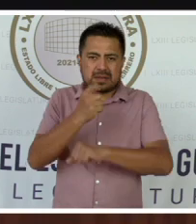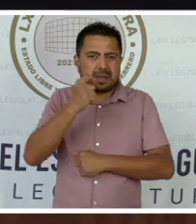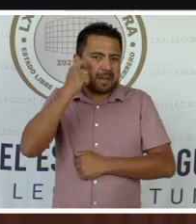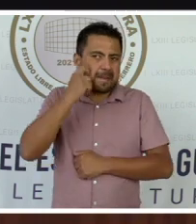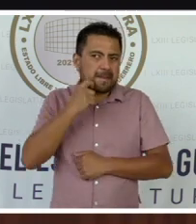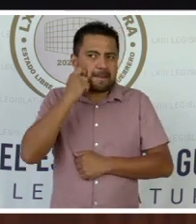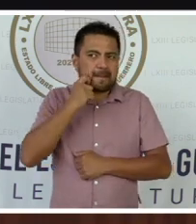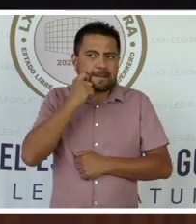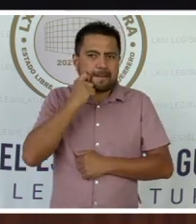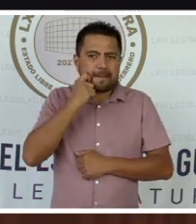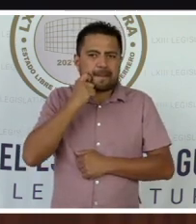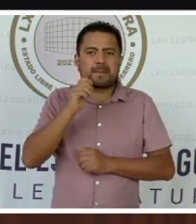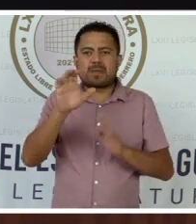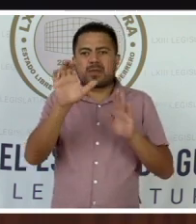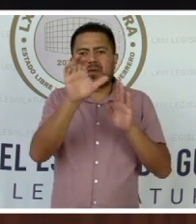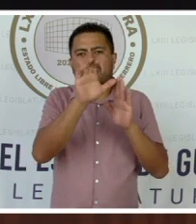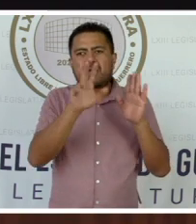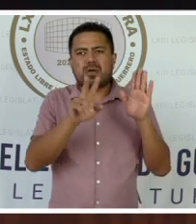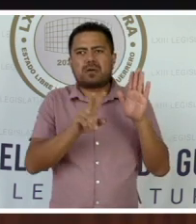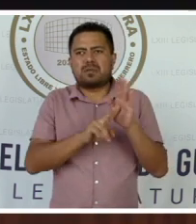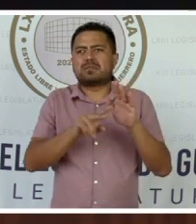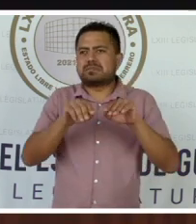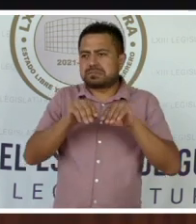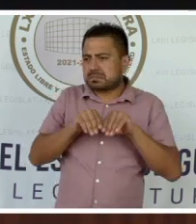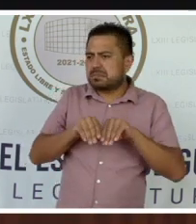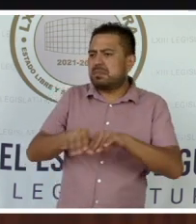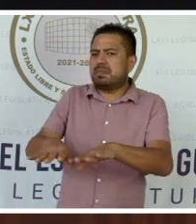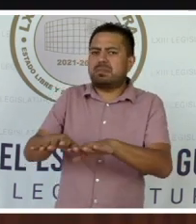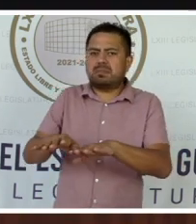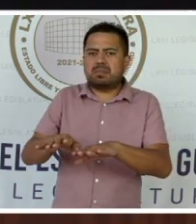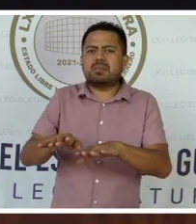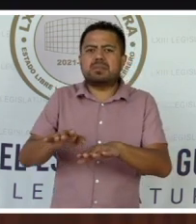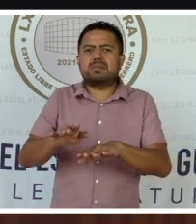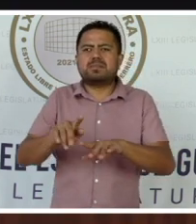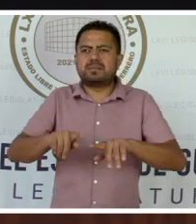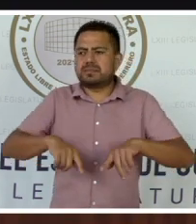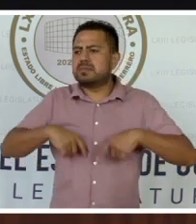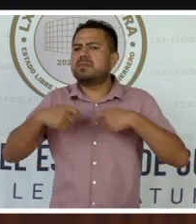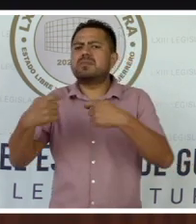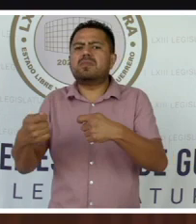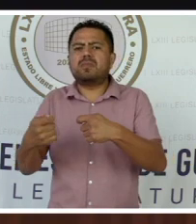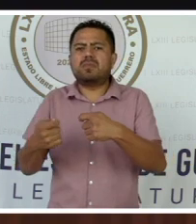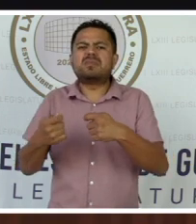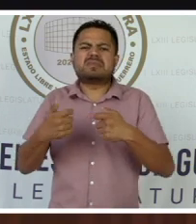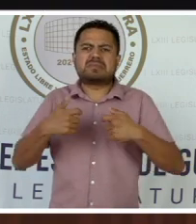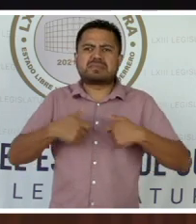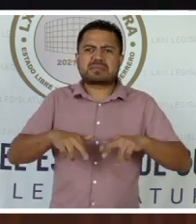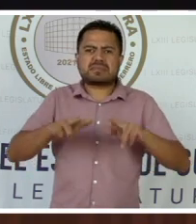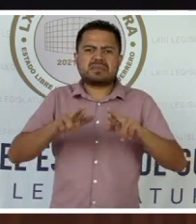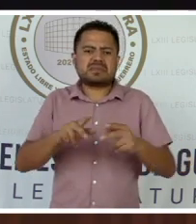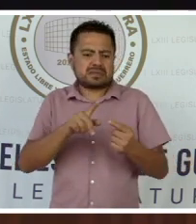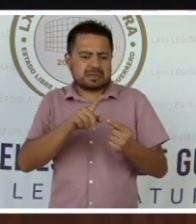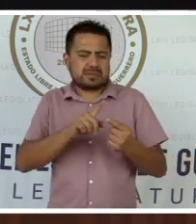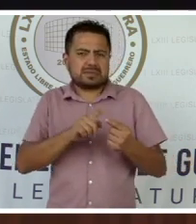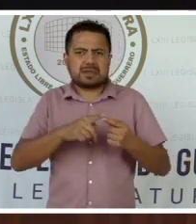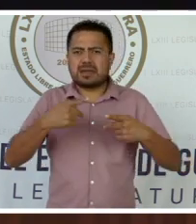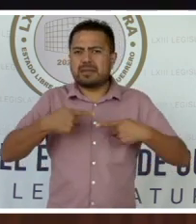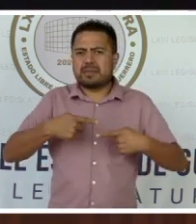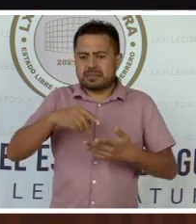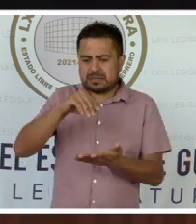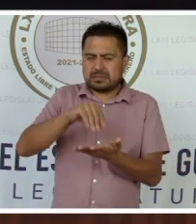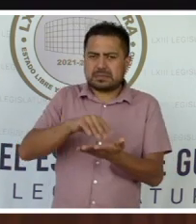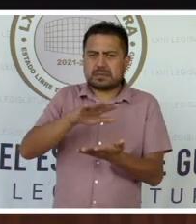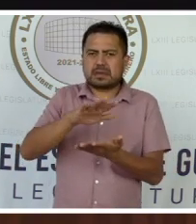y emitirá la convocatoria correspondiente a la designación de los representantes establecidos